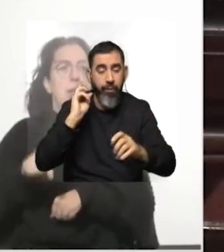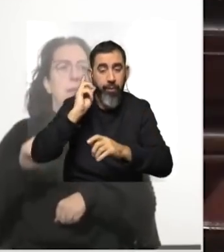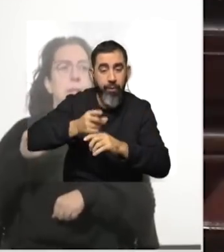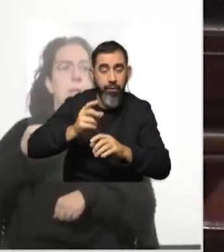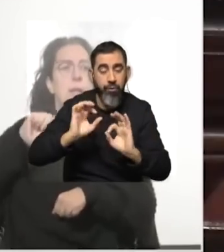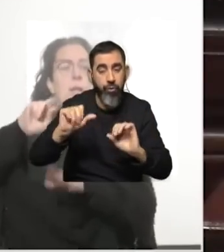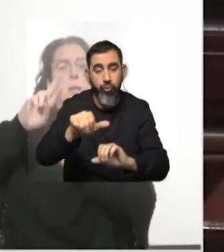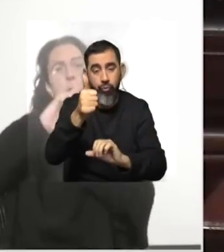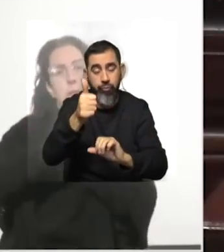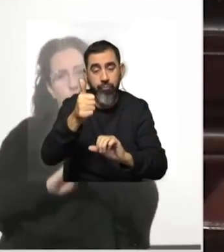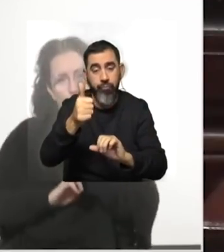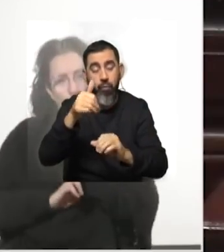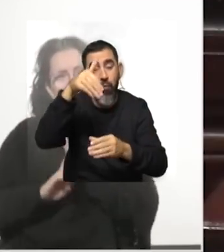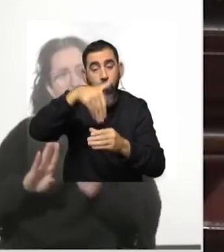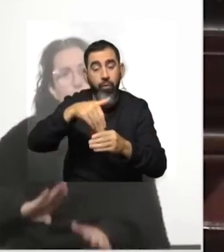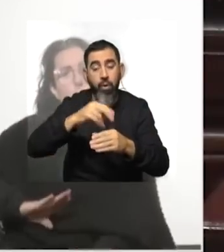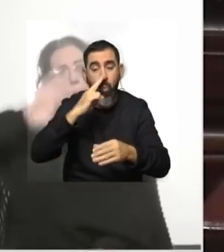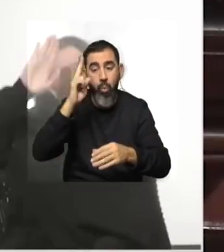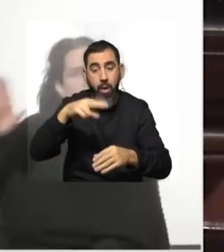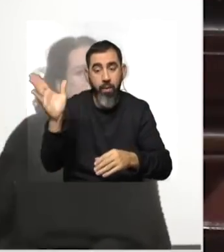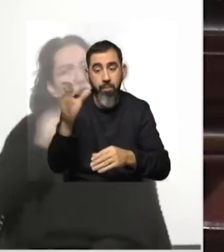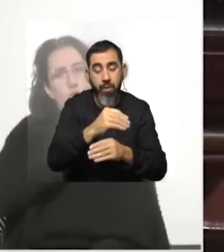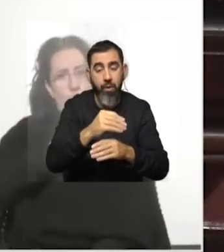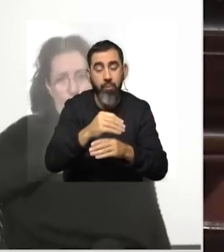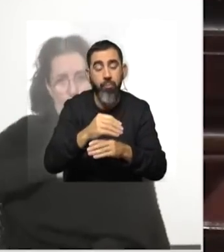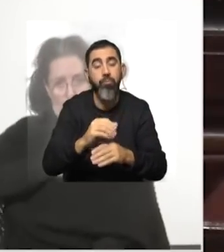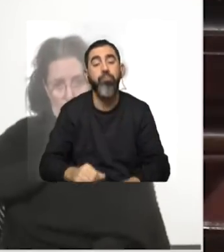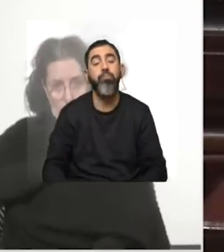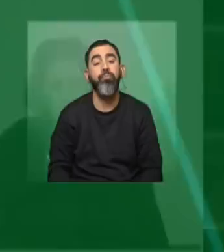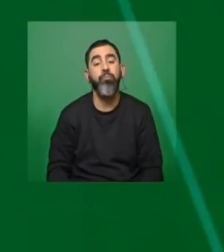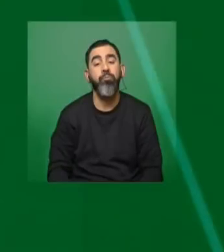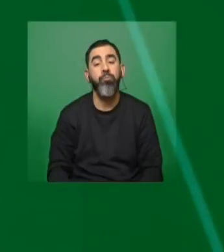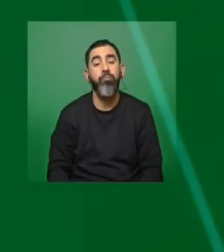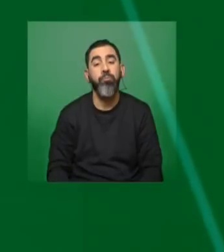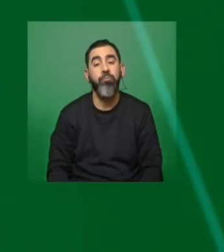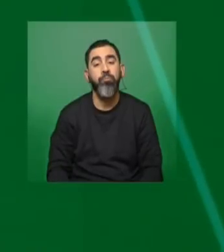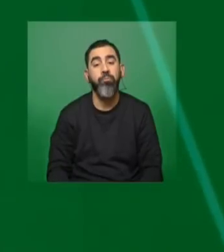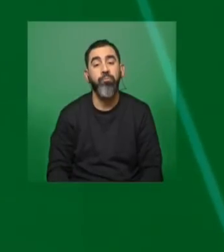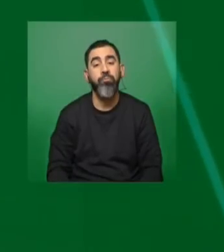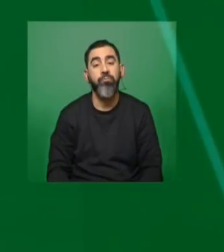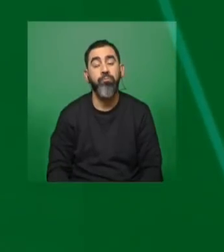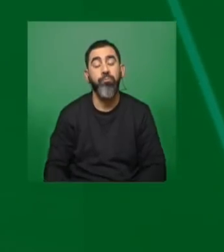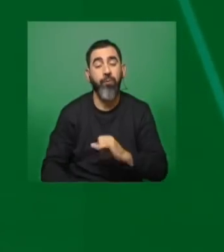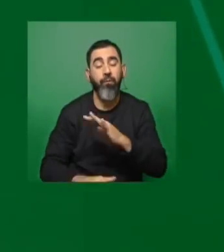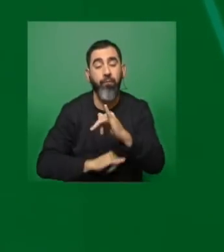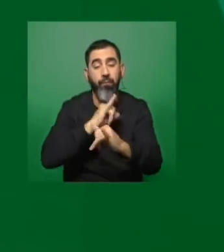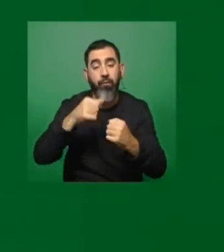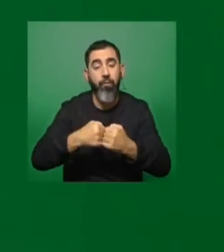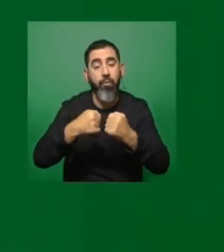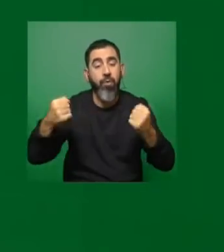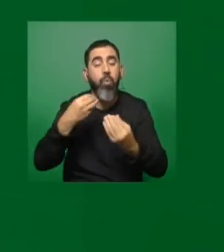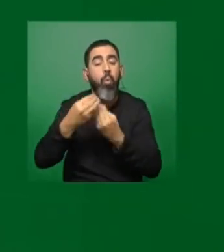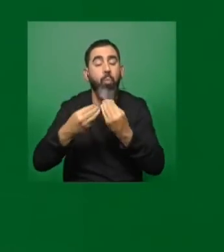resolución votada por unanimidad por la Comisión Asesora. Para desarrollar esta información y ver cómo